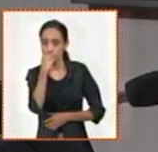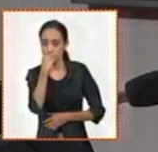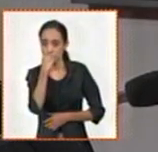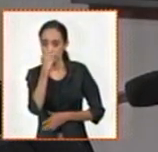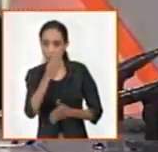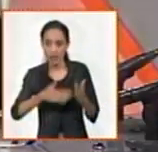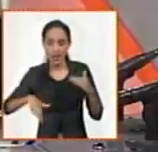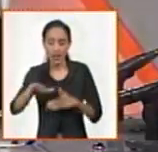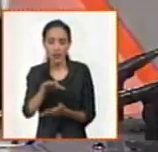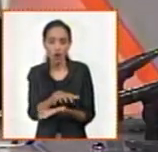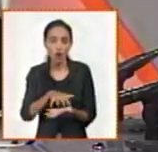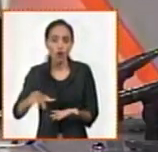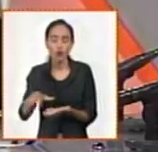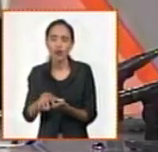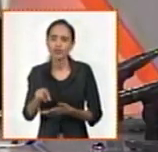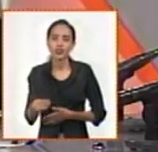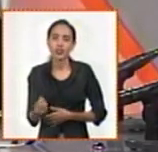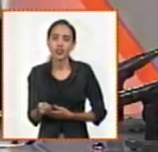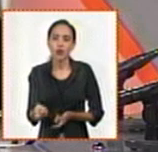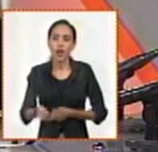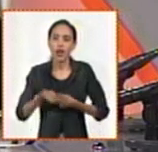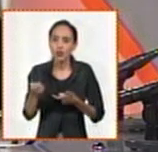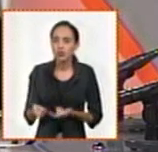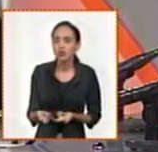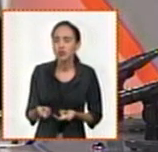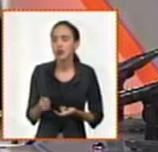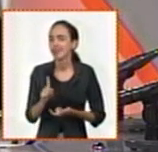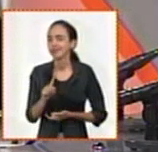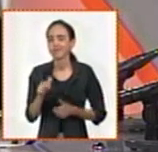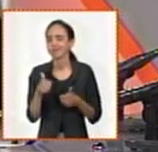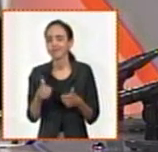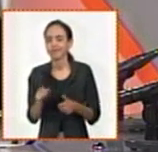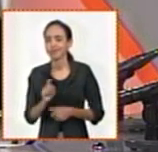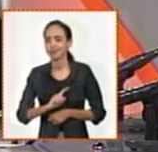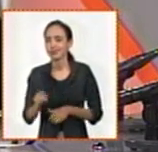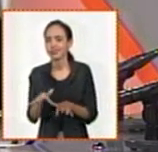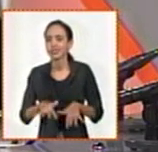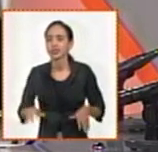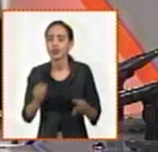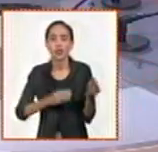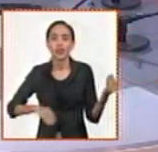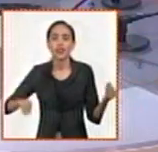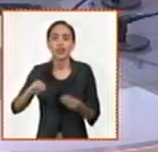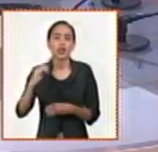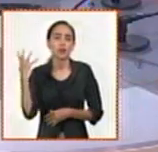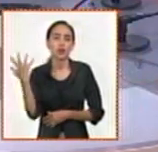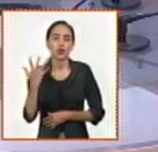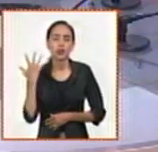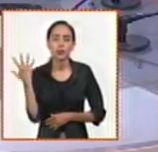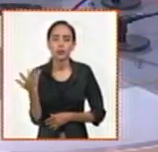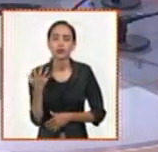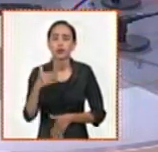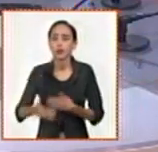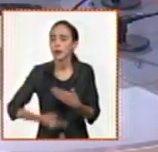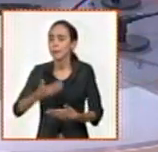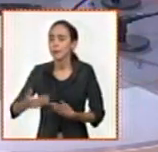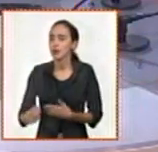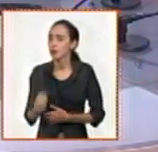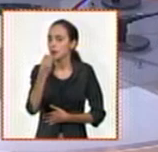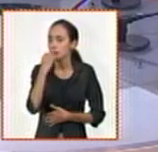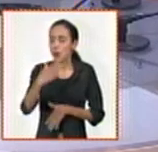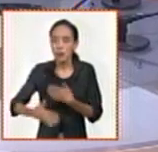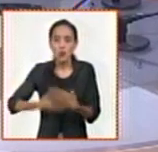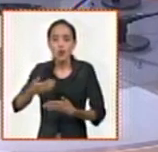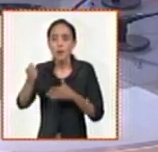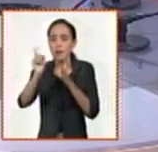a nivel local. Entonces, estamos hablando de una agricultura altamente ineficiente que en un contexto de cambio climático, de crisis alimentaria, de